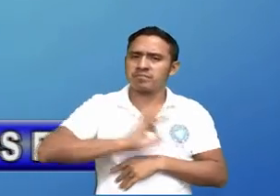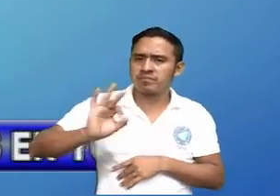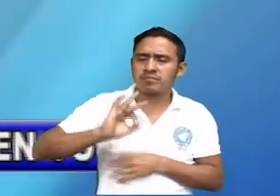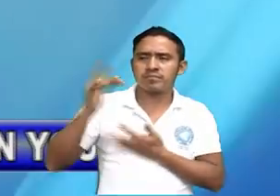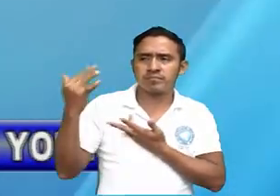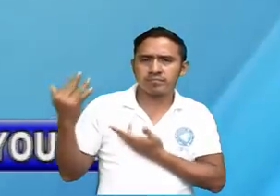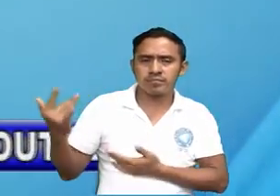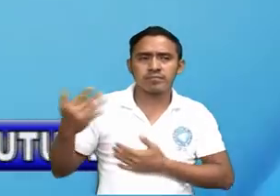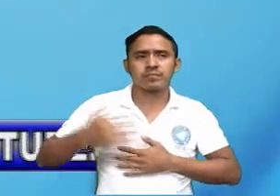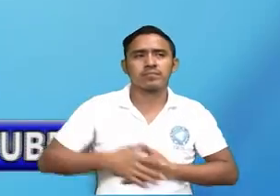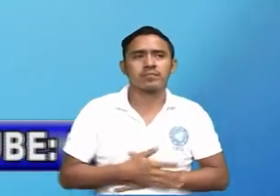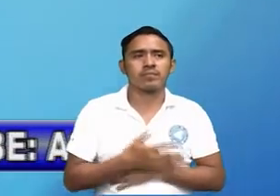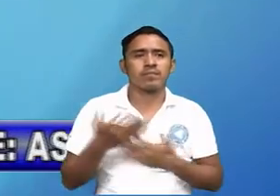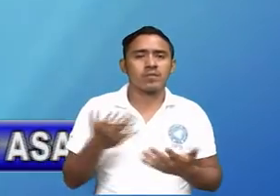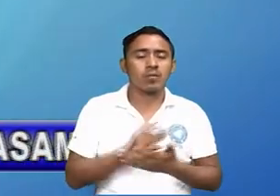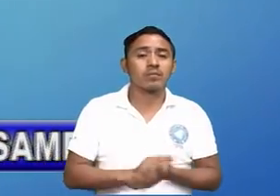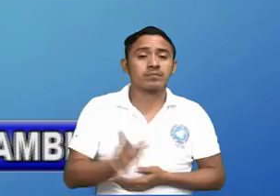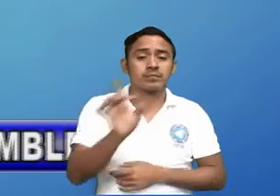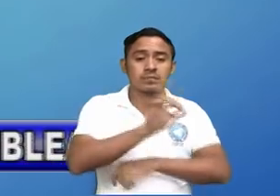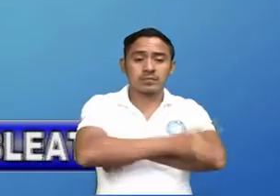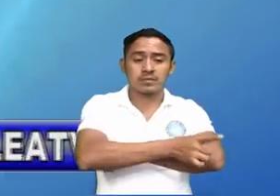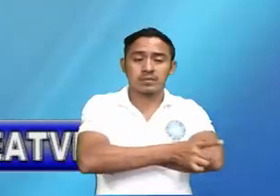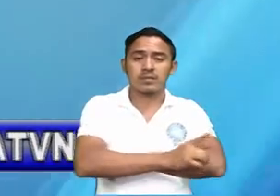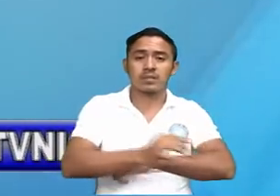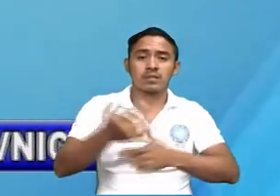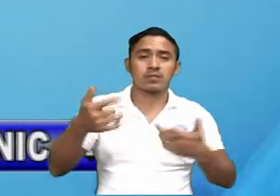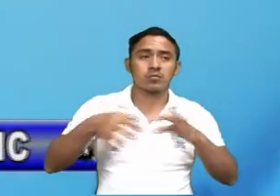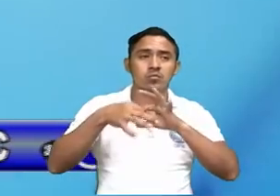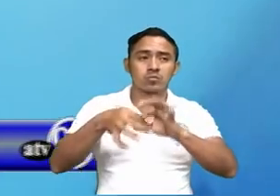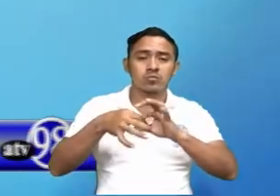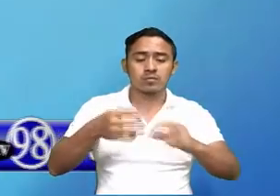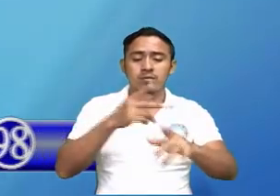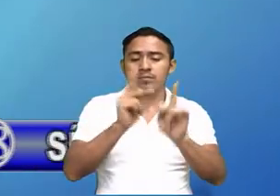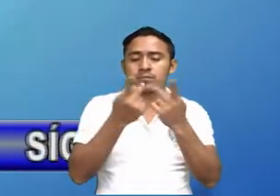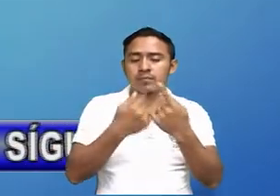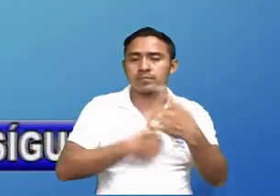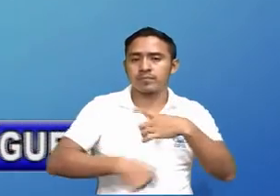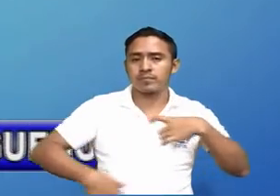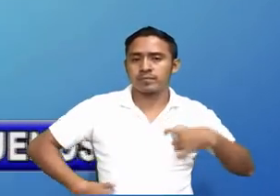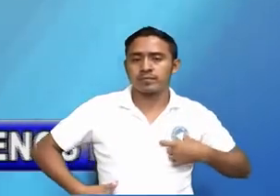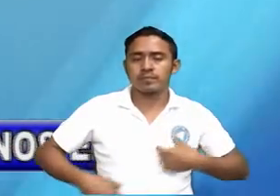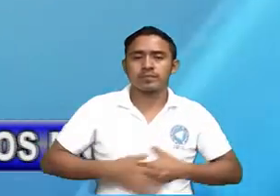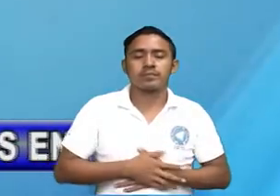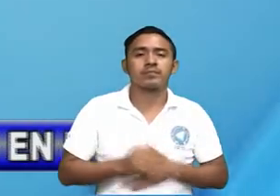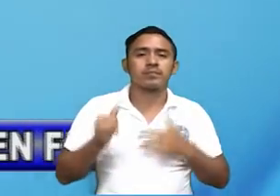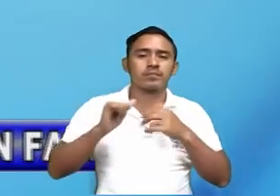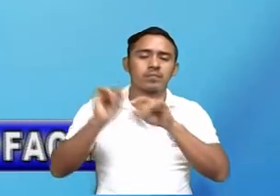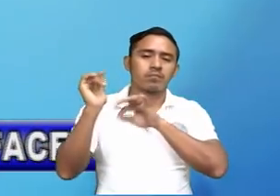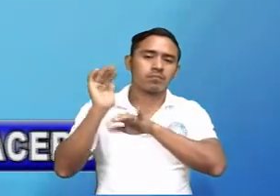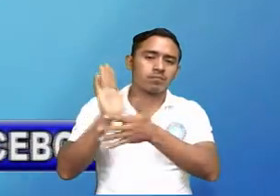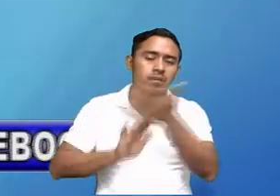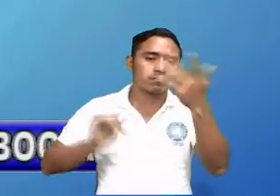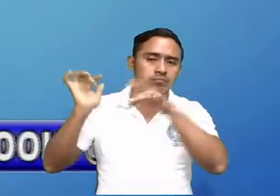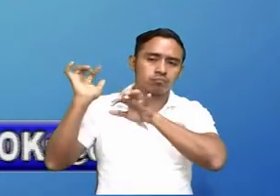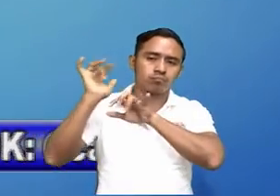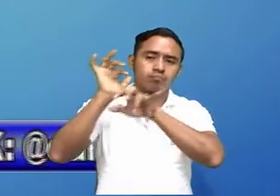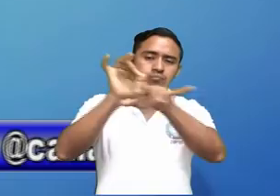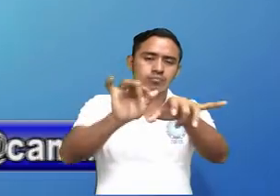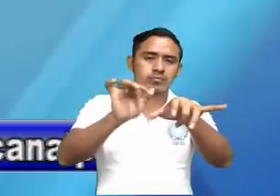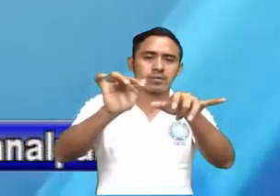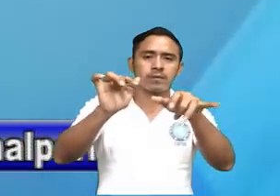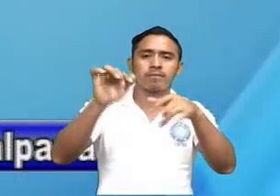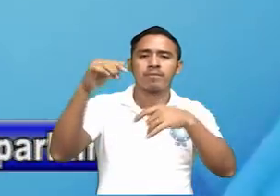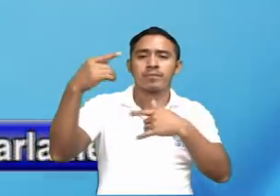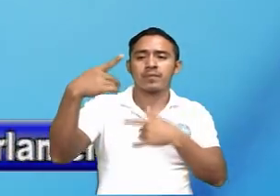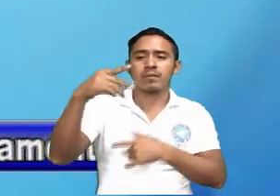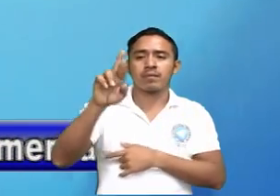esperanza, con Daniel, el frente y el pueblo presidente. Vamos al repliegue desde la